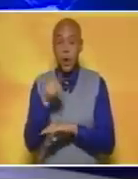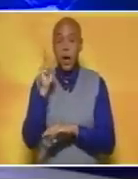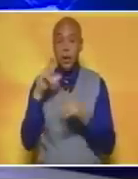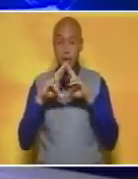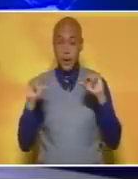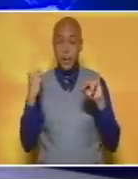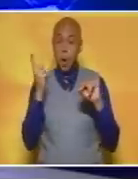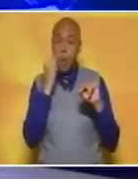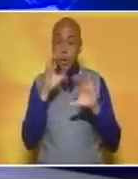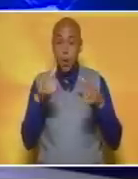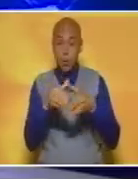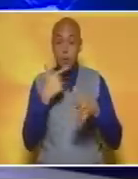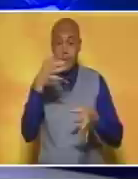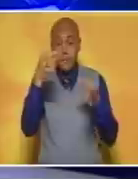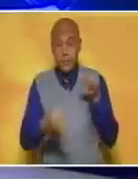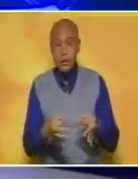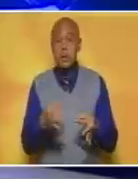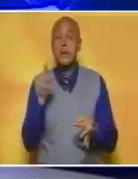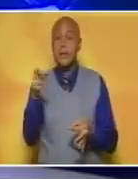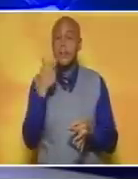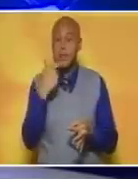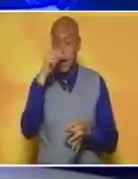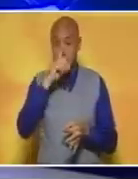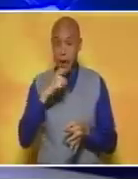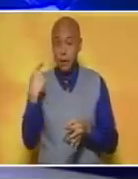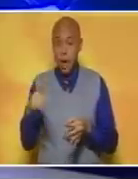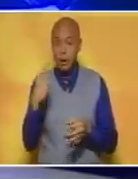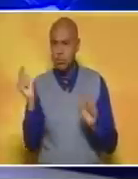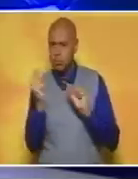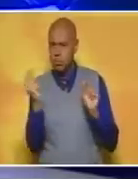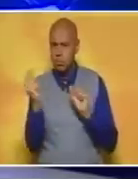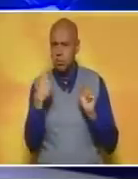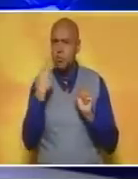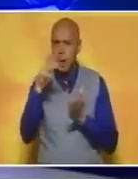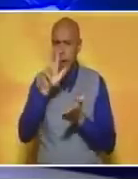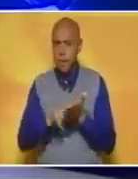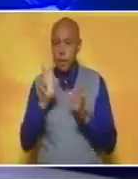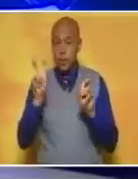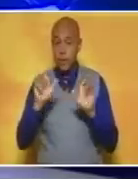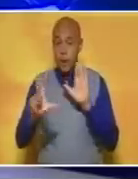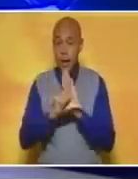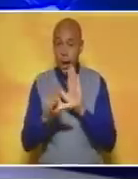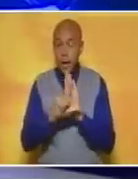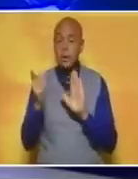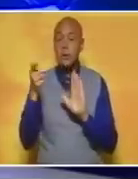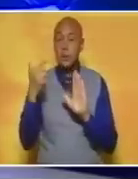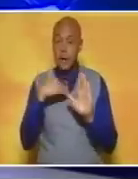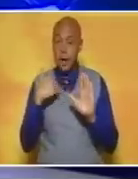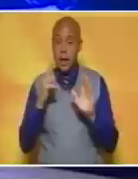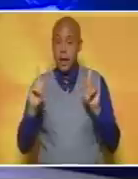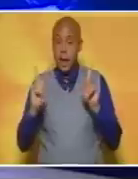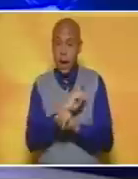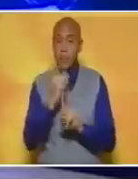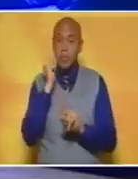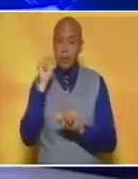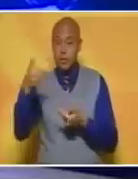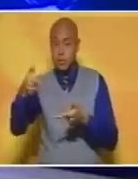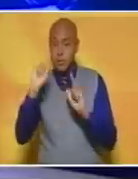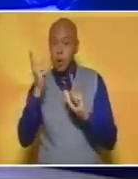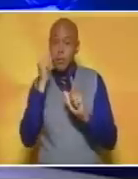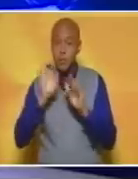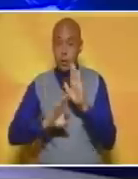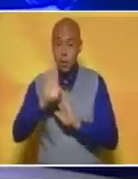dominada por el oficialismo, anunció que este año se discutirán y aprobarán una serie de reformas electorales que pretenden garantizar el fortalecimiento